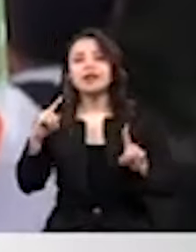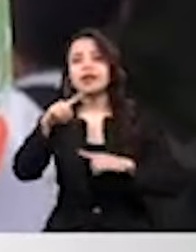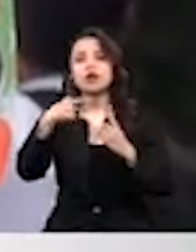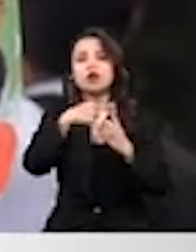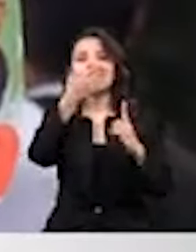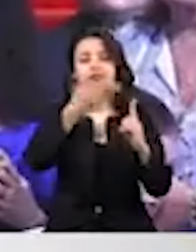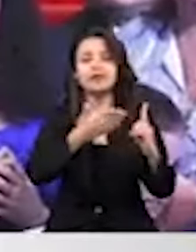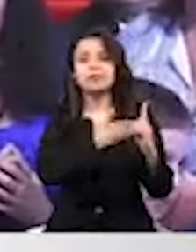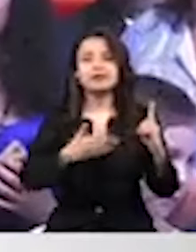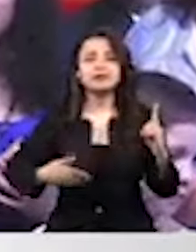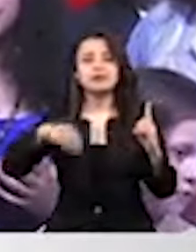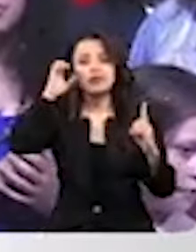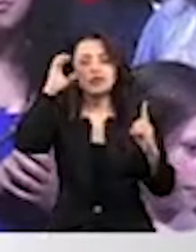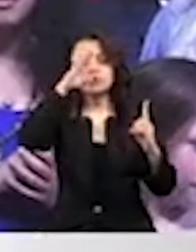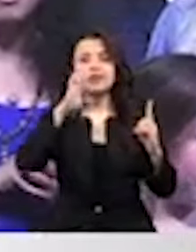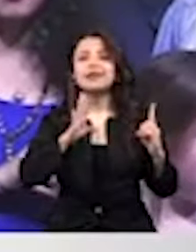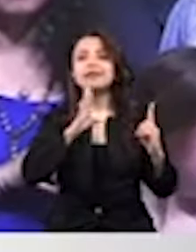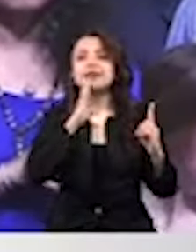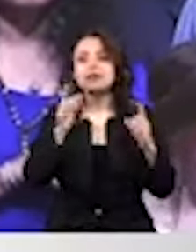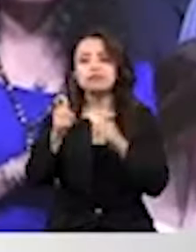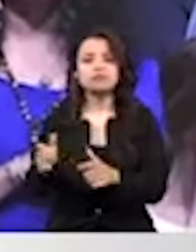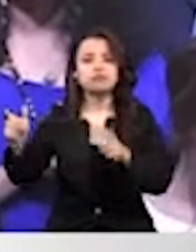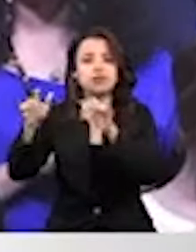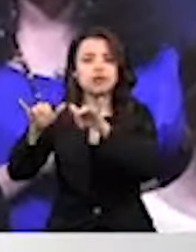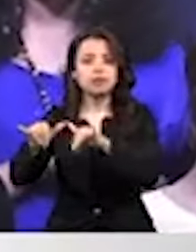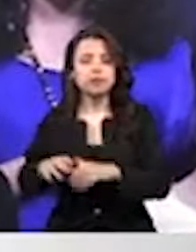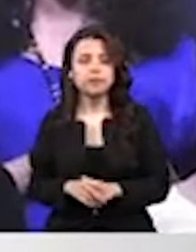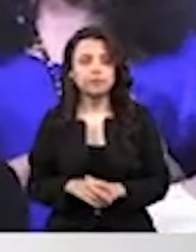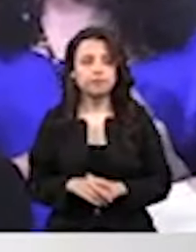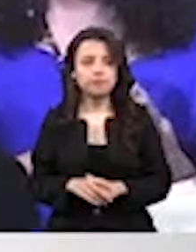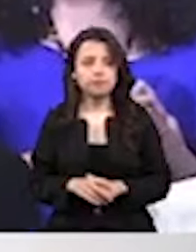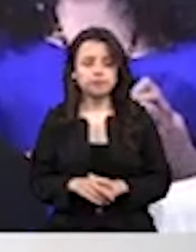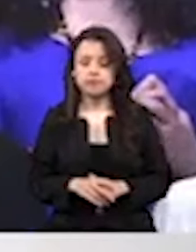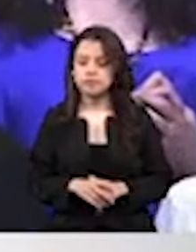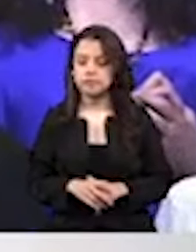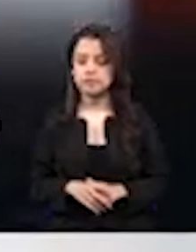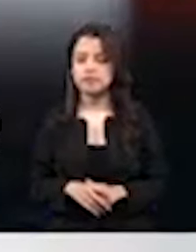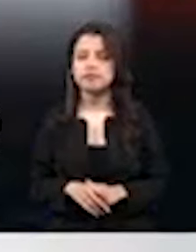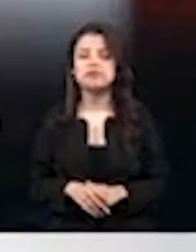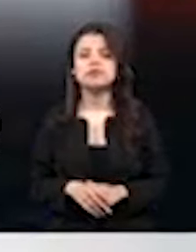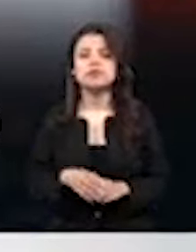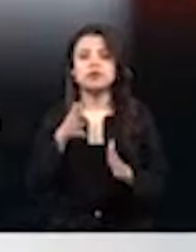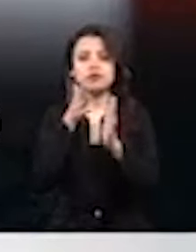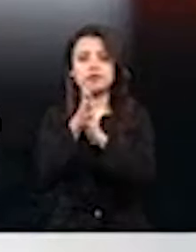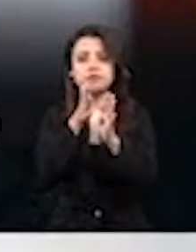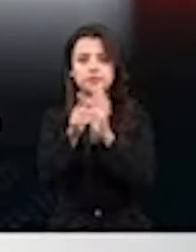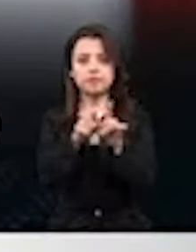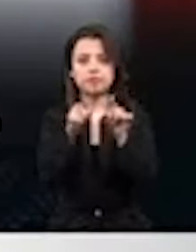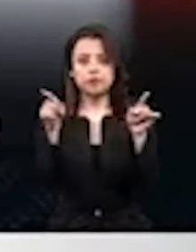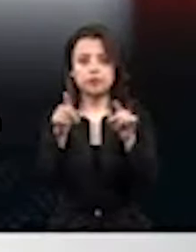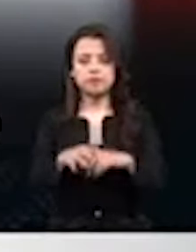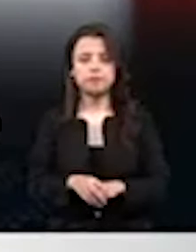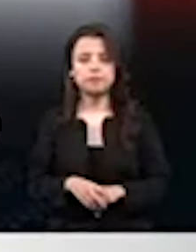la Cámara. Daniel, primicia del reporte hoy. Buenos días, Julio. Este es el reporte, Coronel.